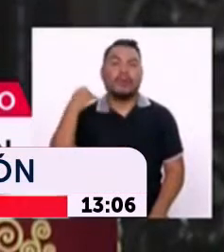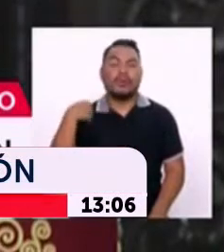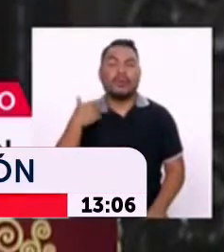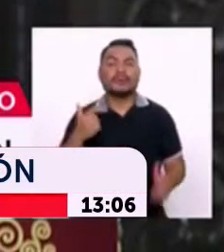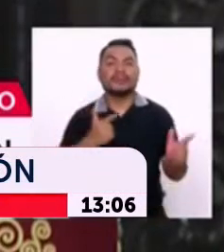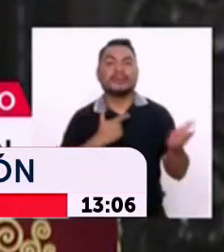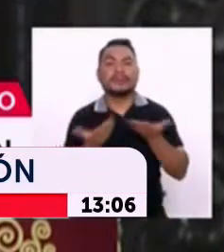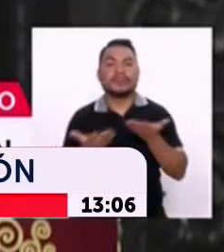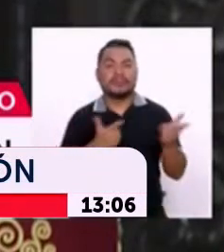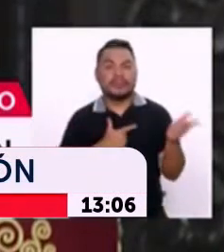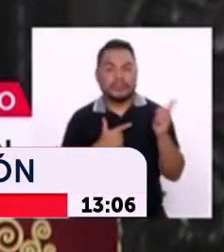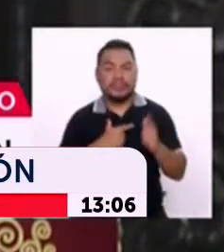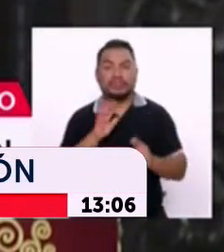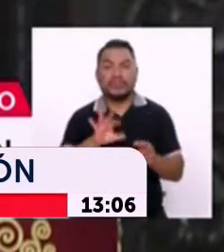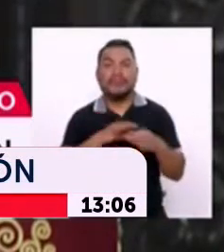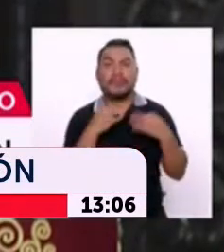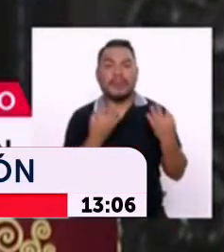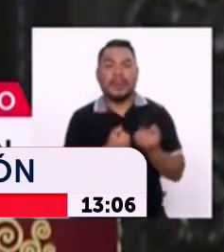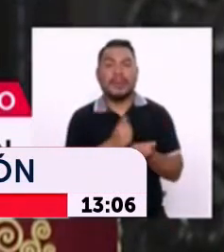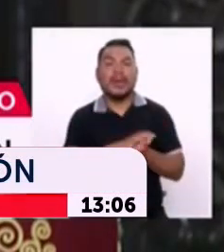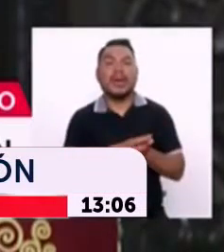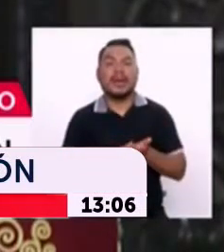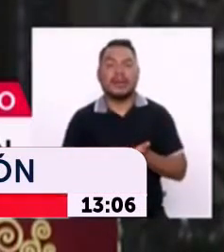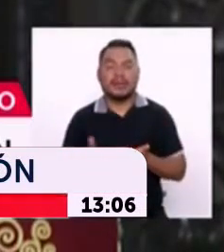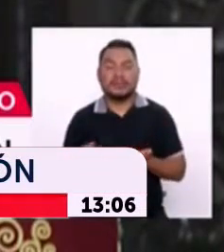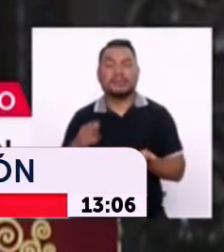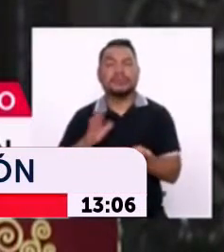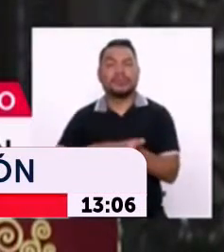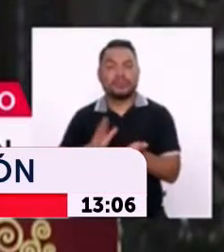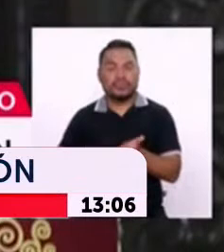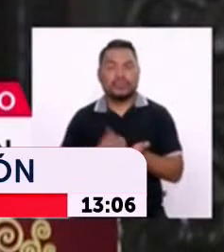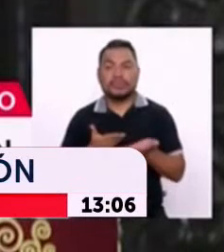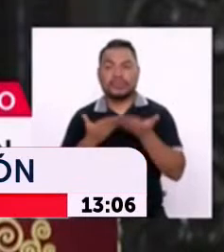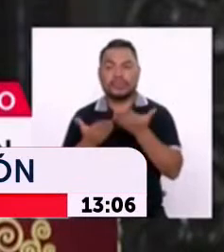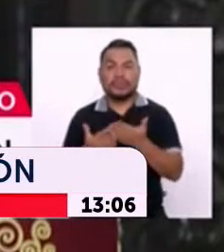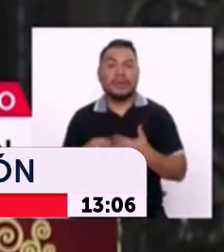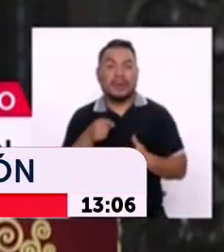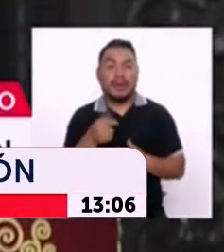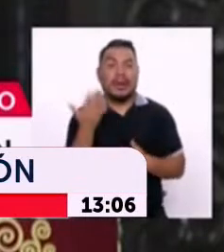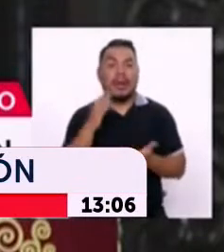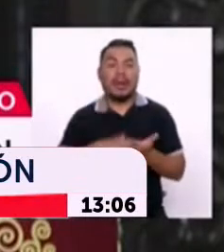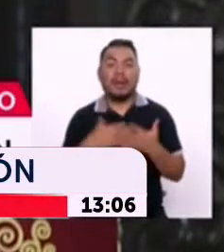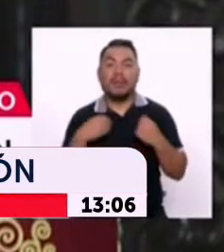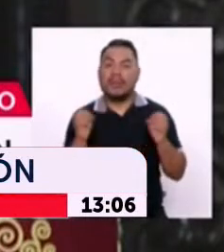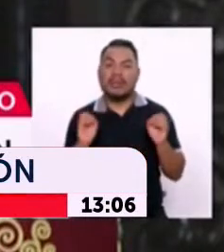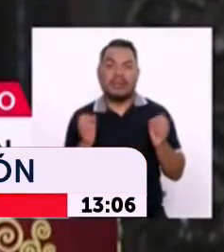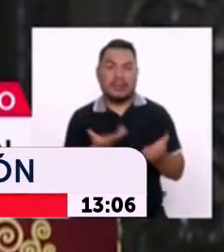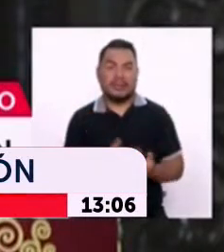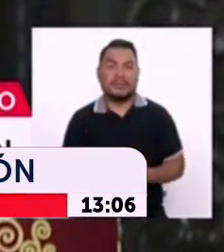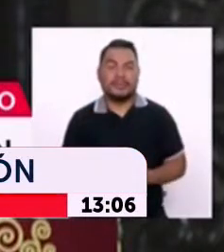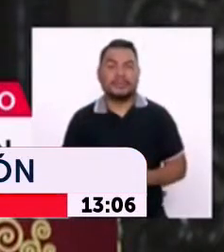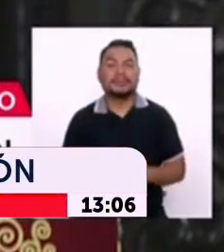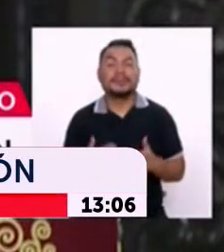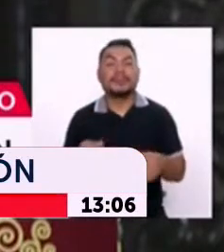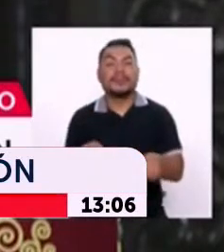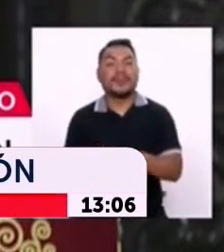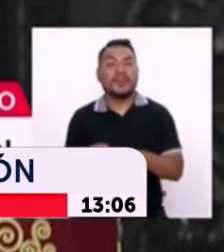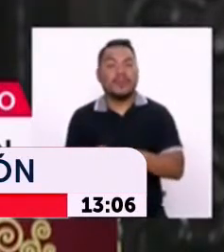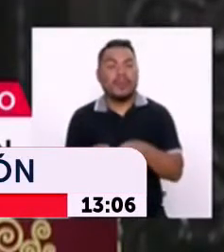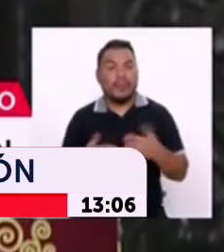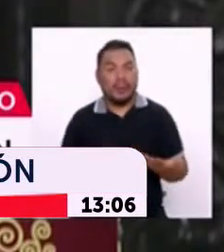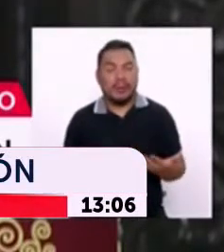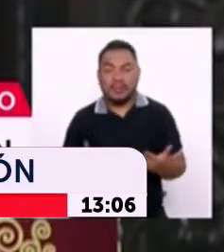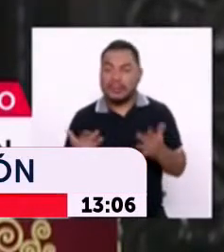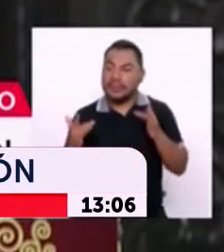del servicio militar y sus familiares, seguro con el que no contaban hace mucho tiempo. De la misma